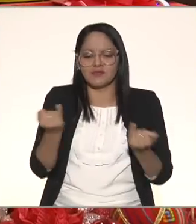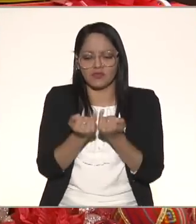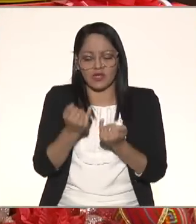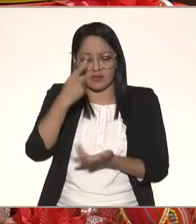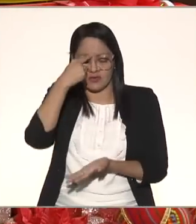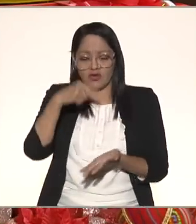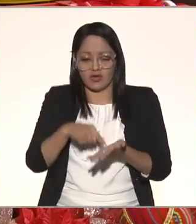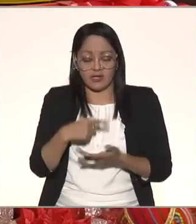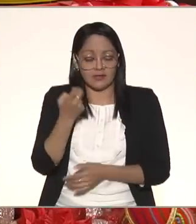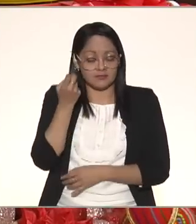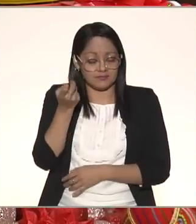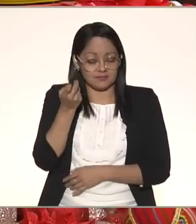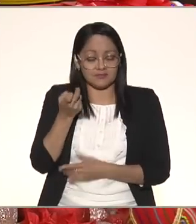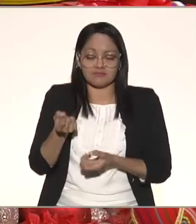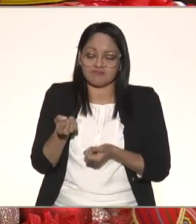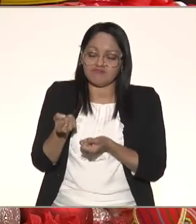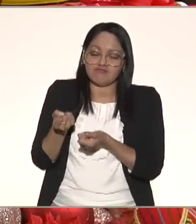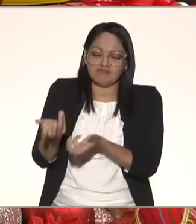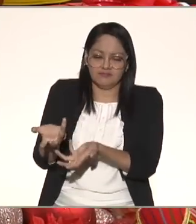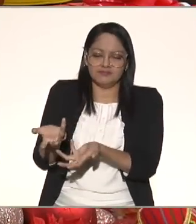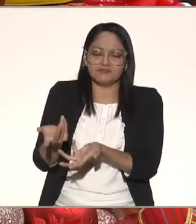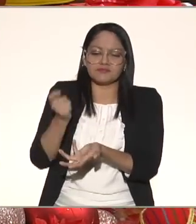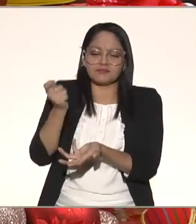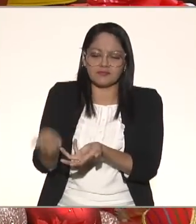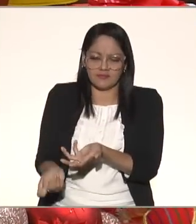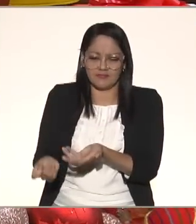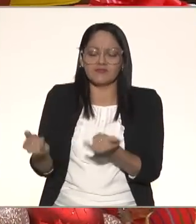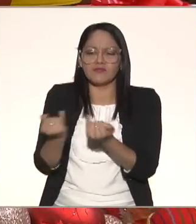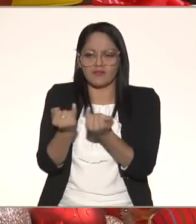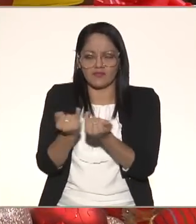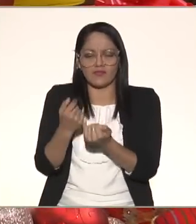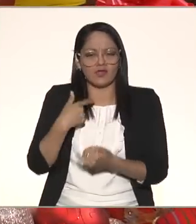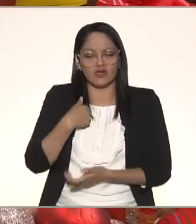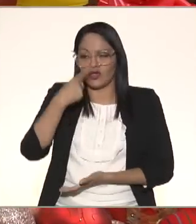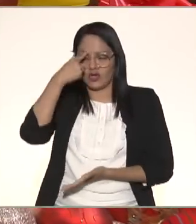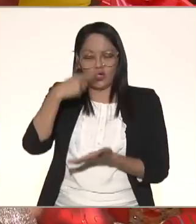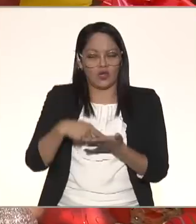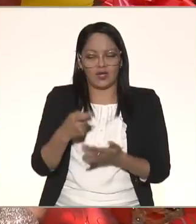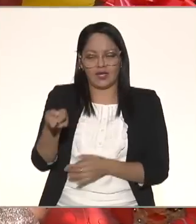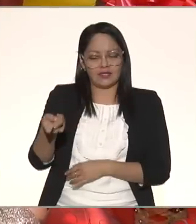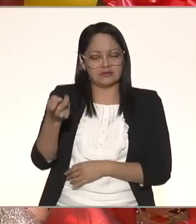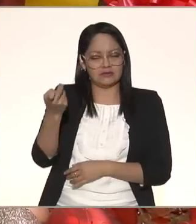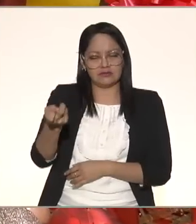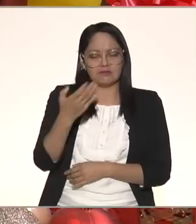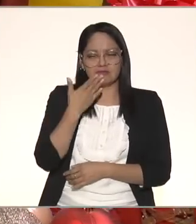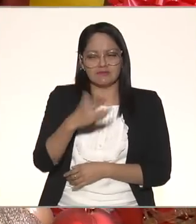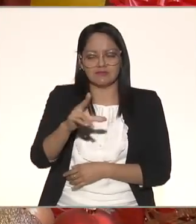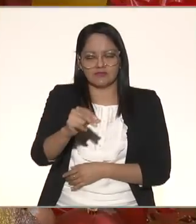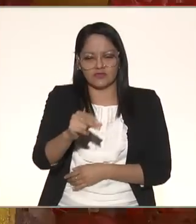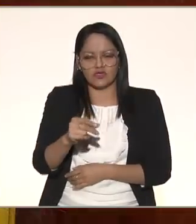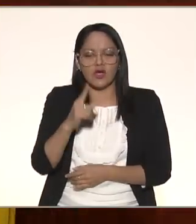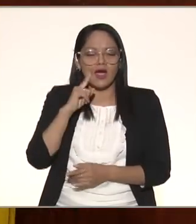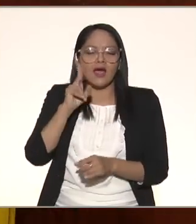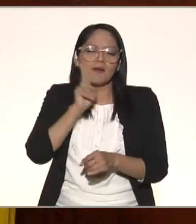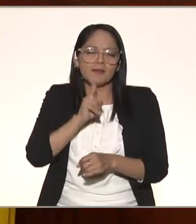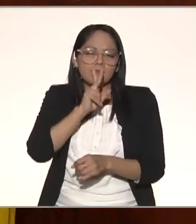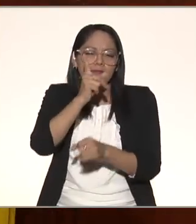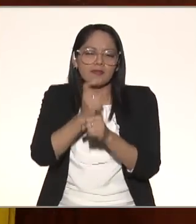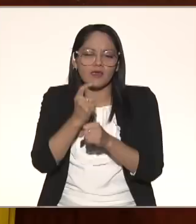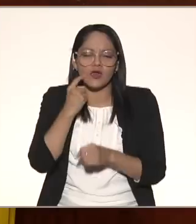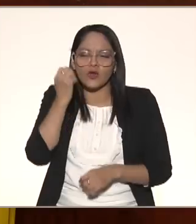esta parte de dar también radica mucho en no creo que es lo que pides sino lo verifico.